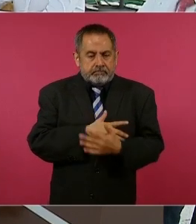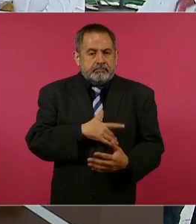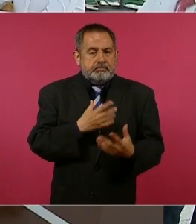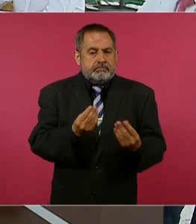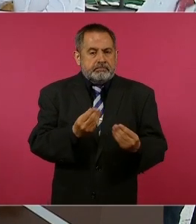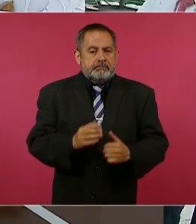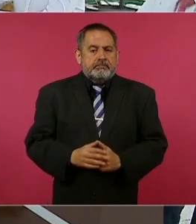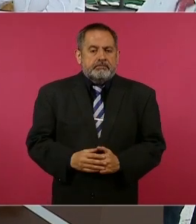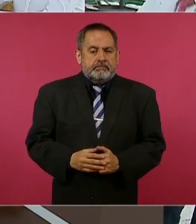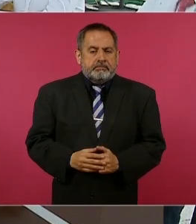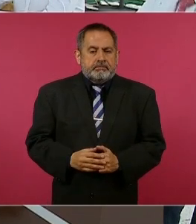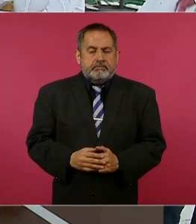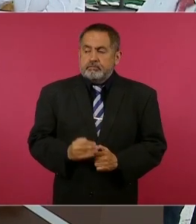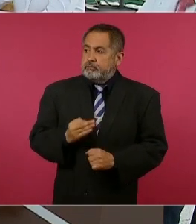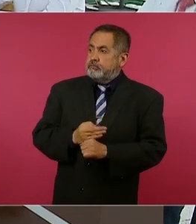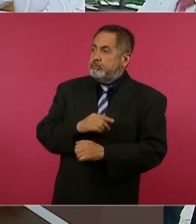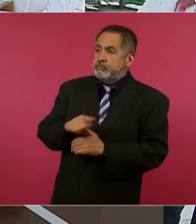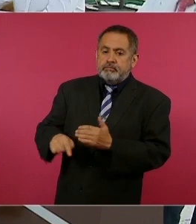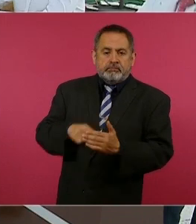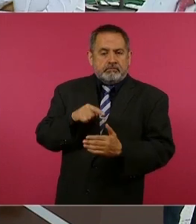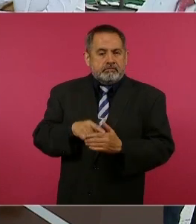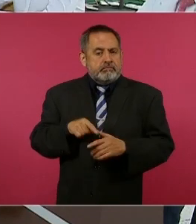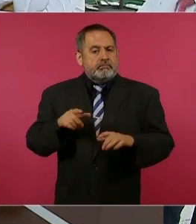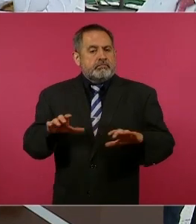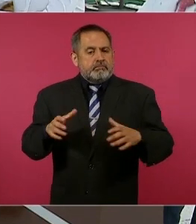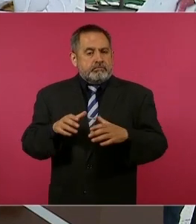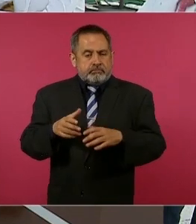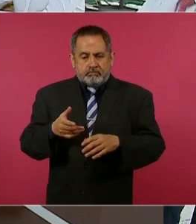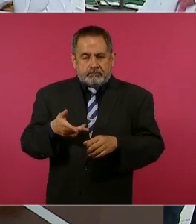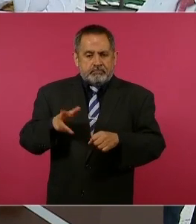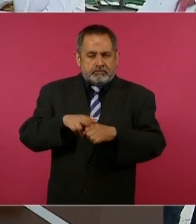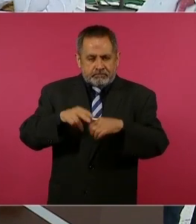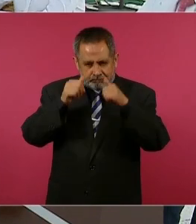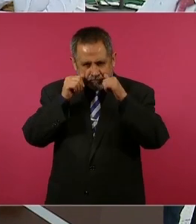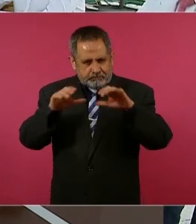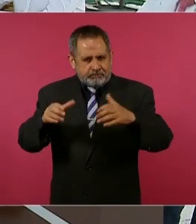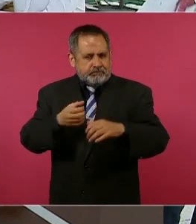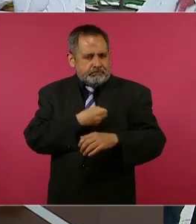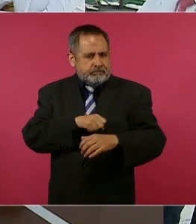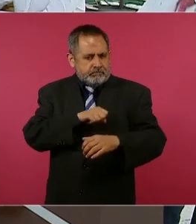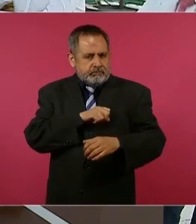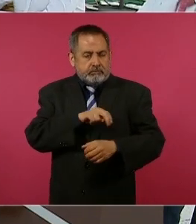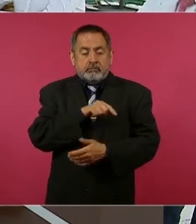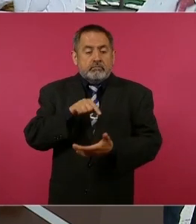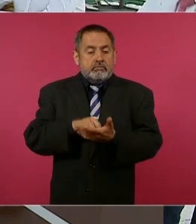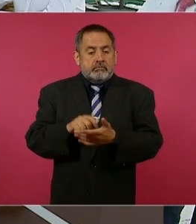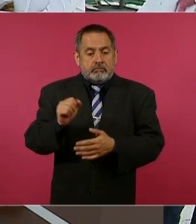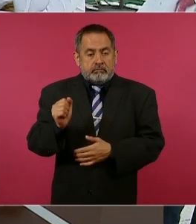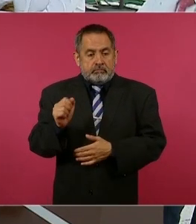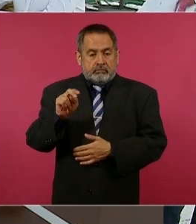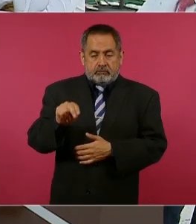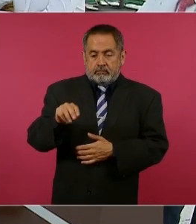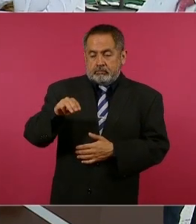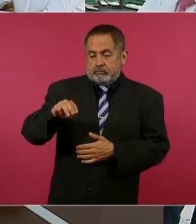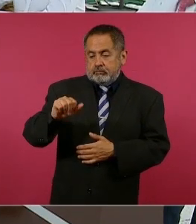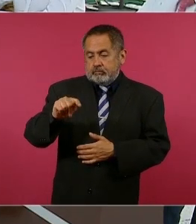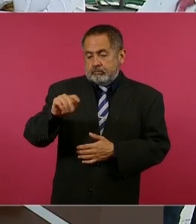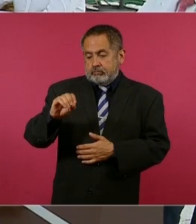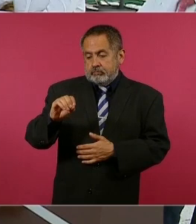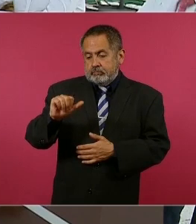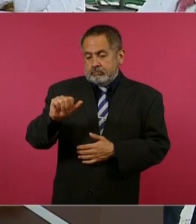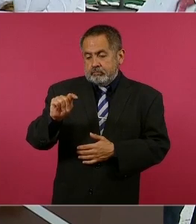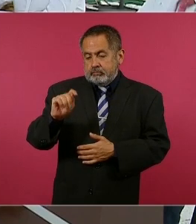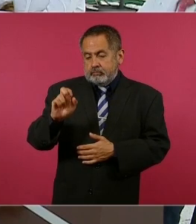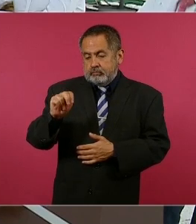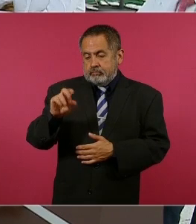encontramos en el Centro Especializado de Atención Primaria a la Salud, efectivamente San Mateo Atenco, y quiero agradecer al